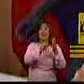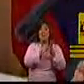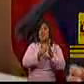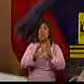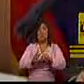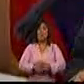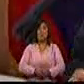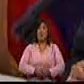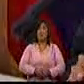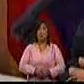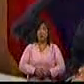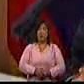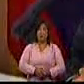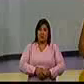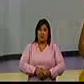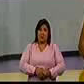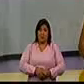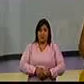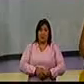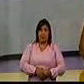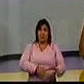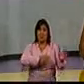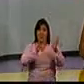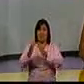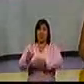cédulas. Y Álvaro Noboa, aspirante a la presidencia.